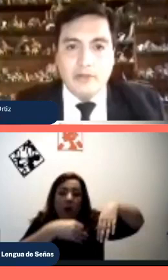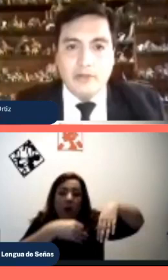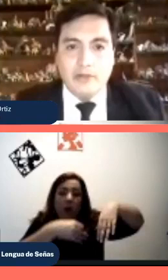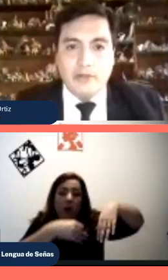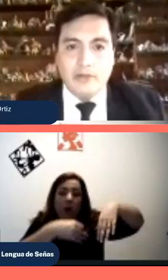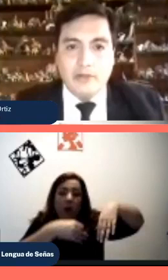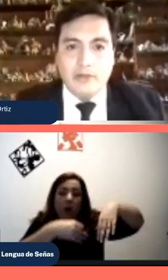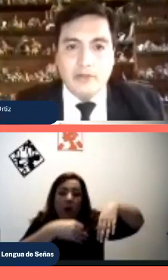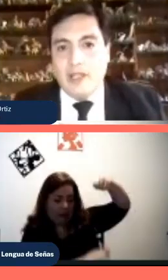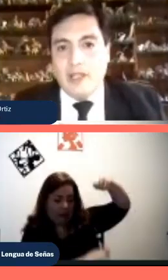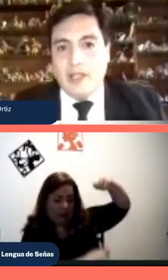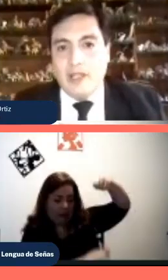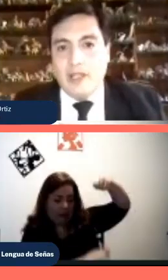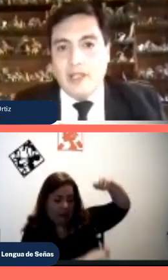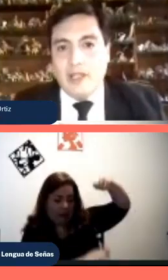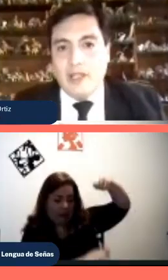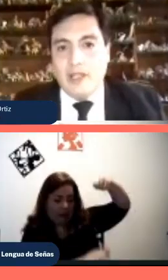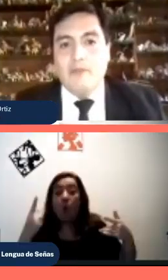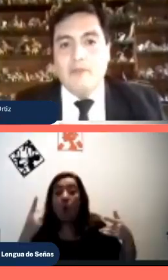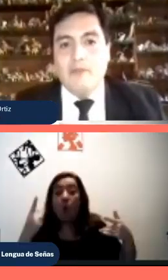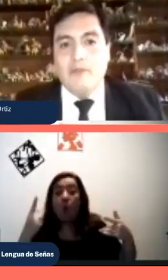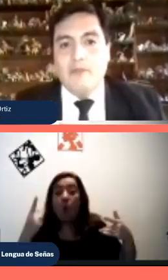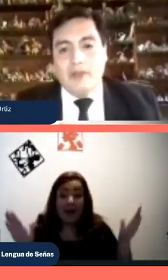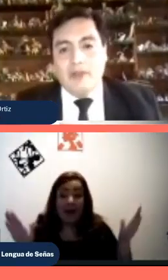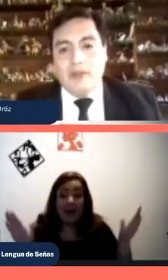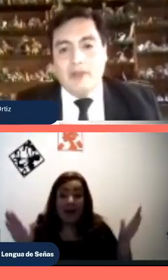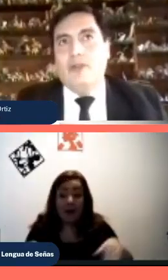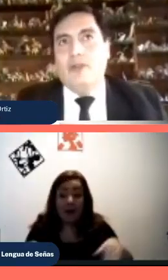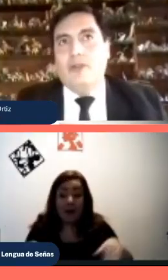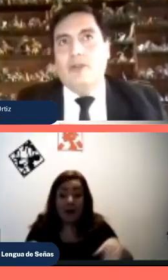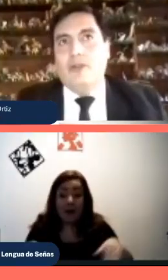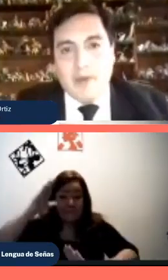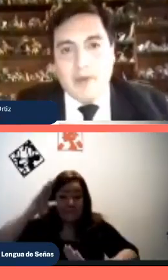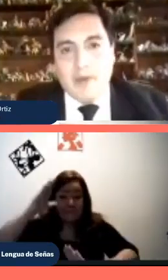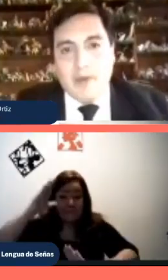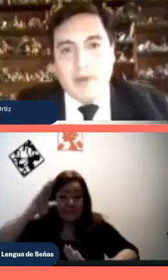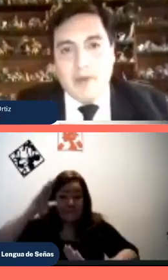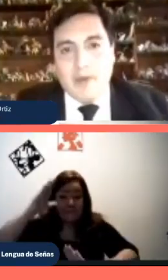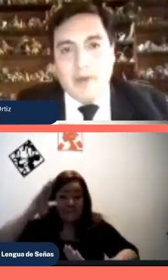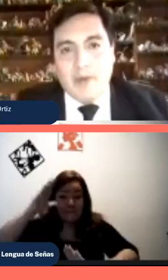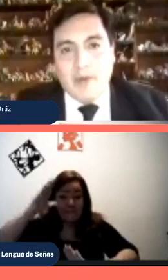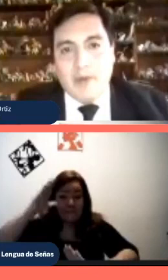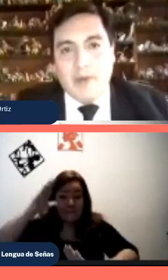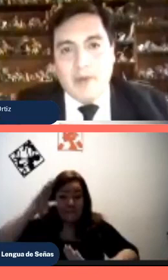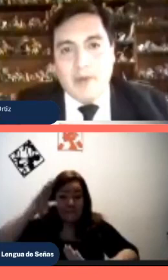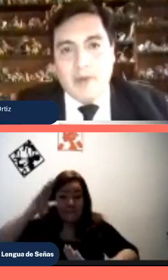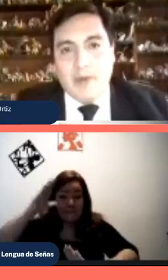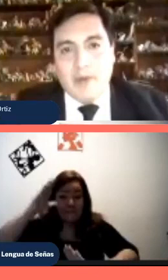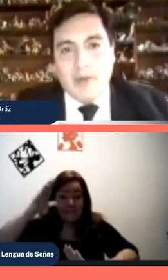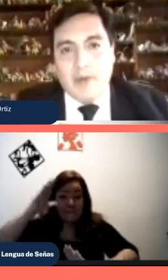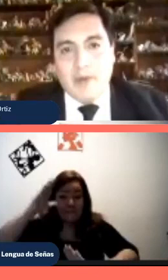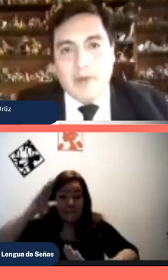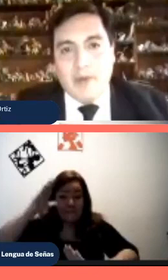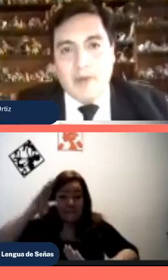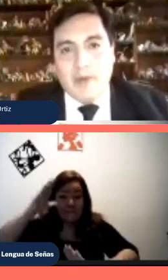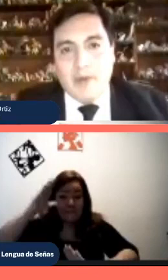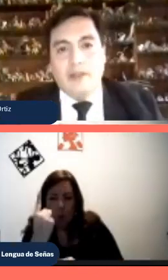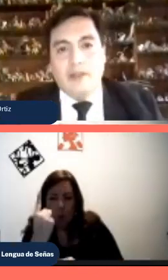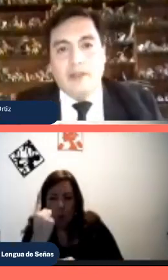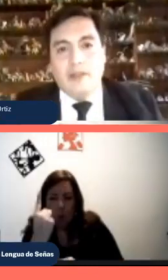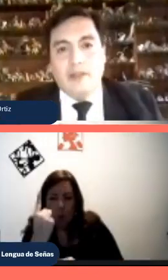lo tanto, sería una de las aves más grandes del mundo. No la más grande actualmente, ya que hay